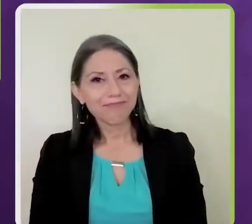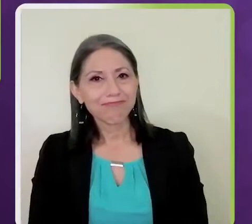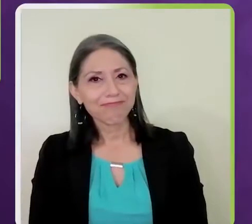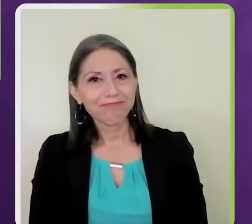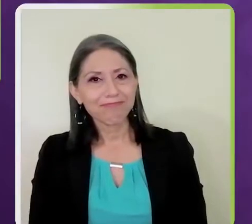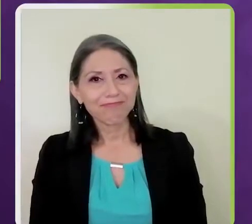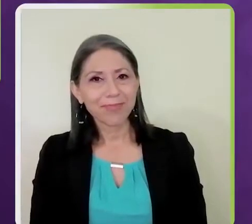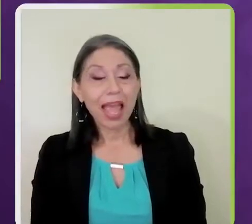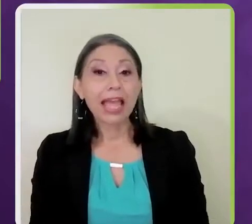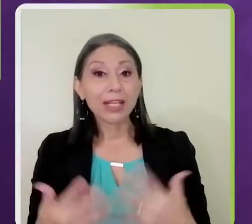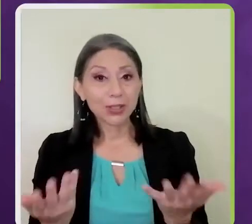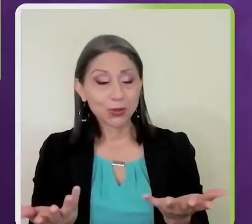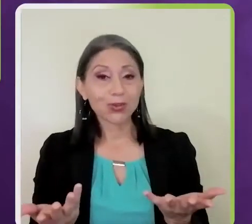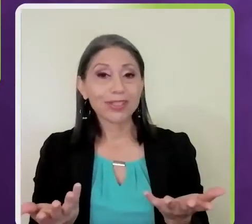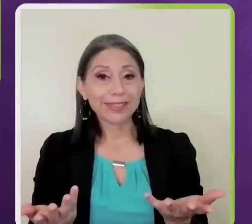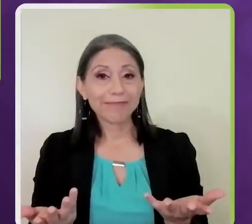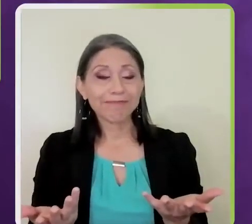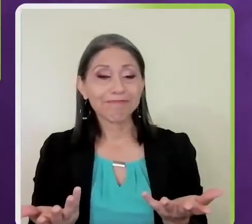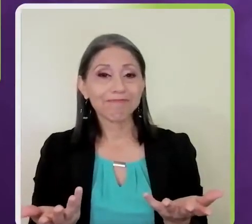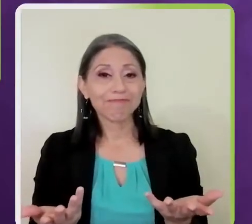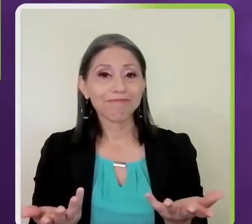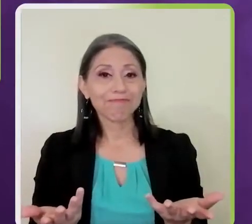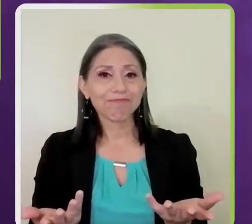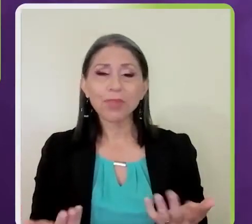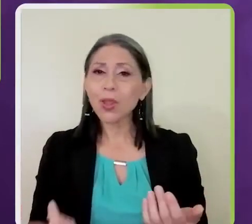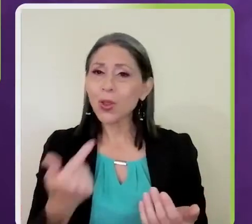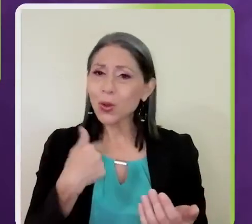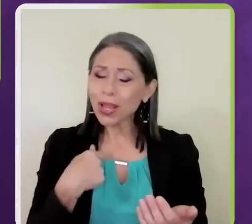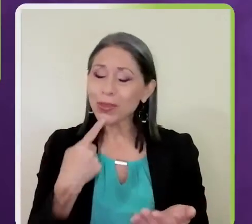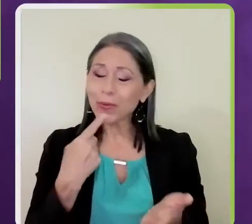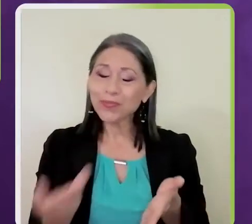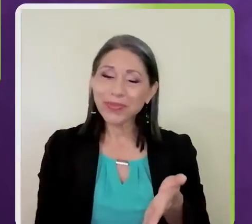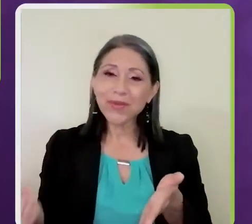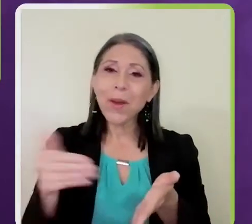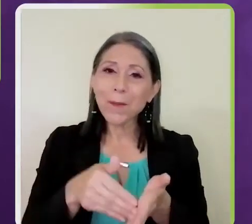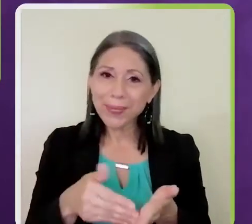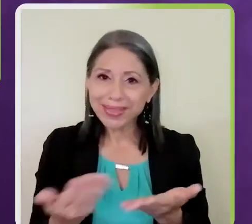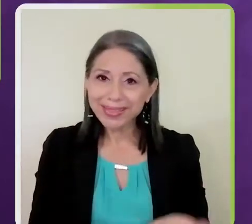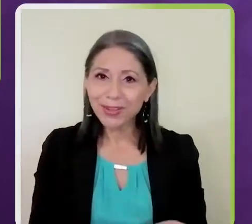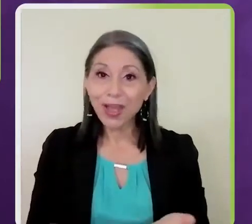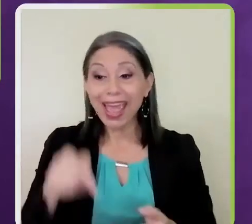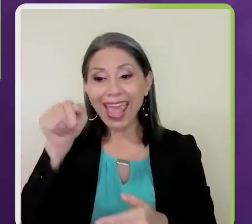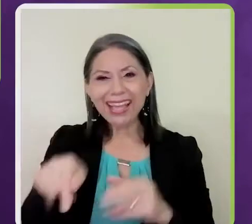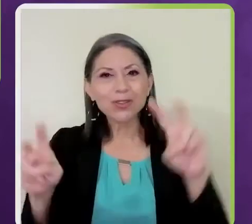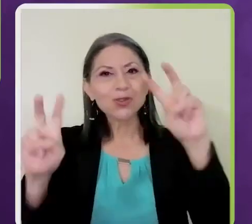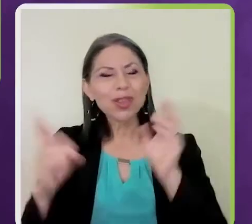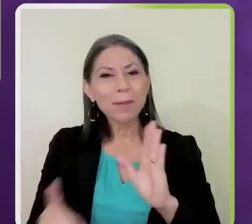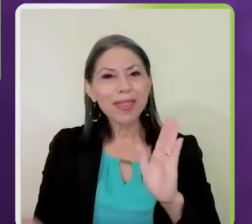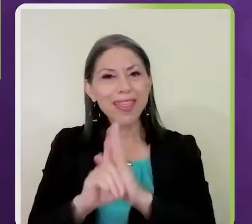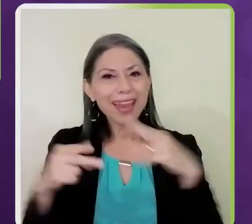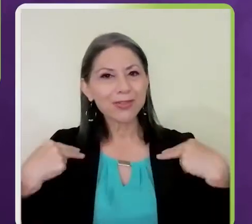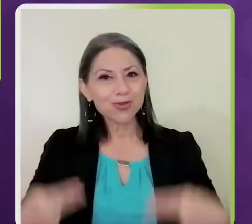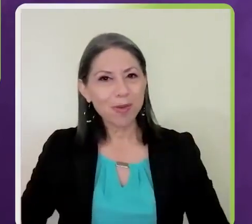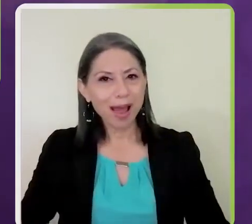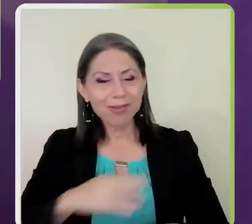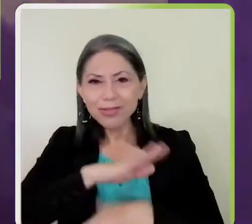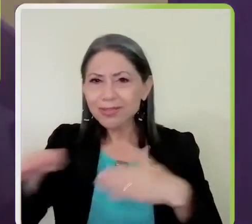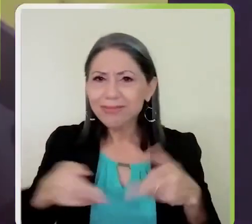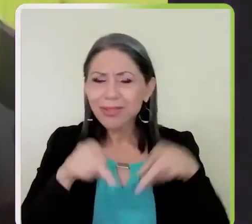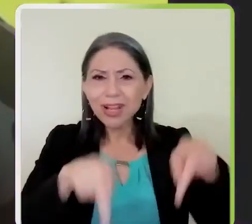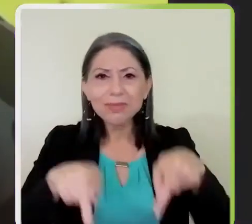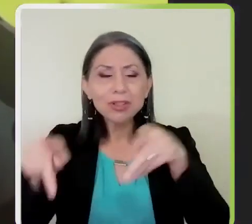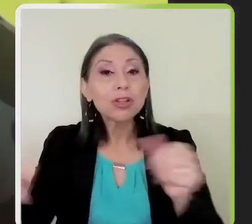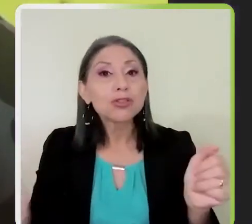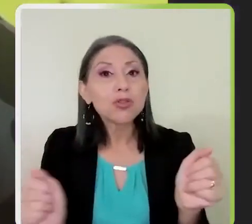Entonces, a lo que vengo a insistir es que este es un tema de derechos humanos, de